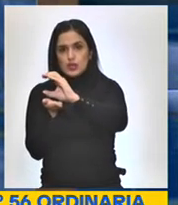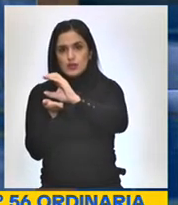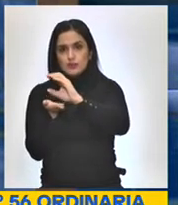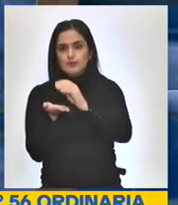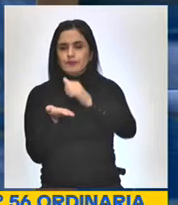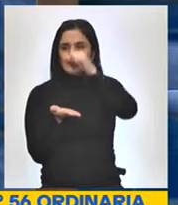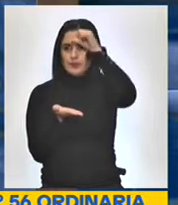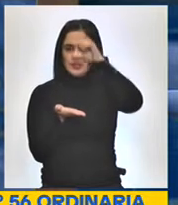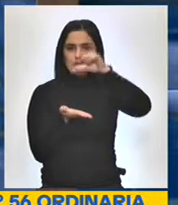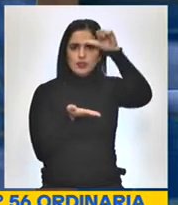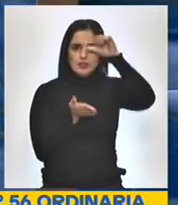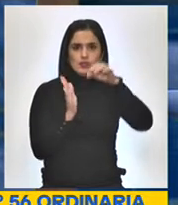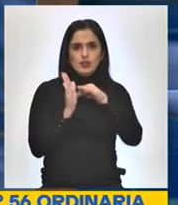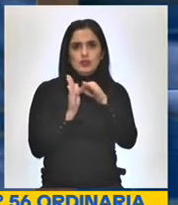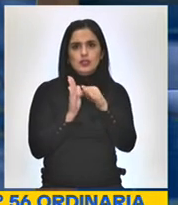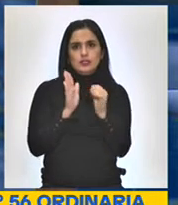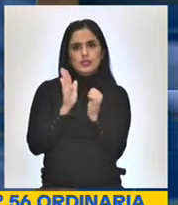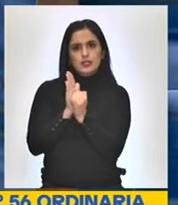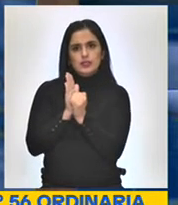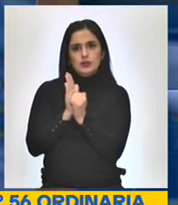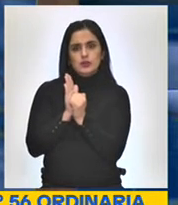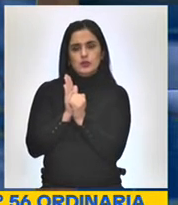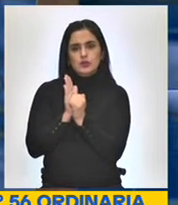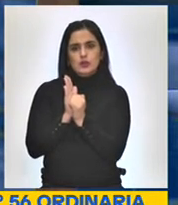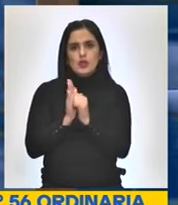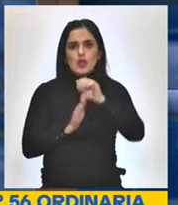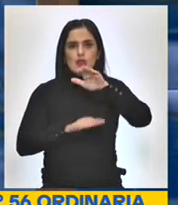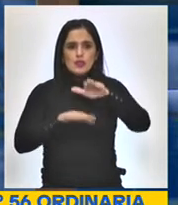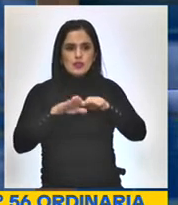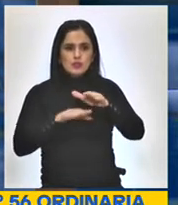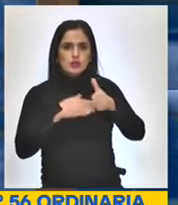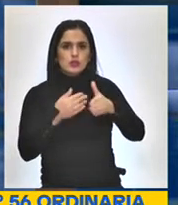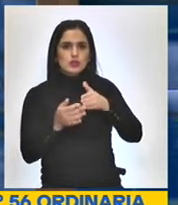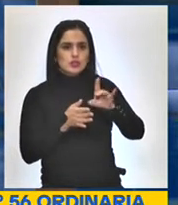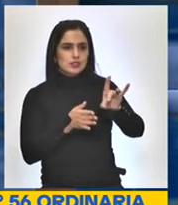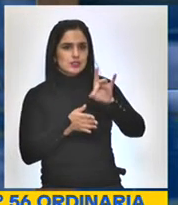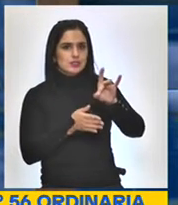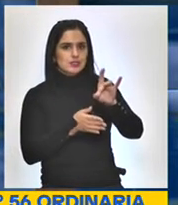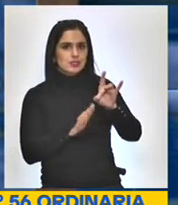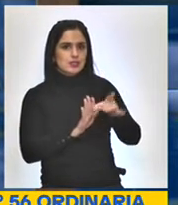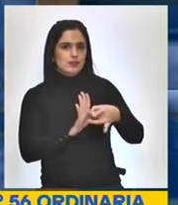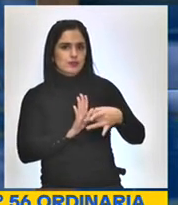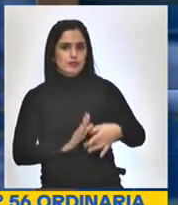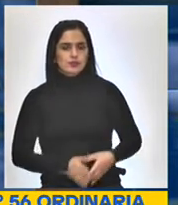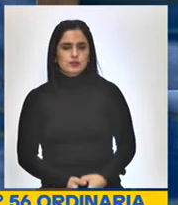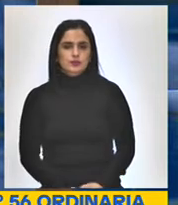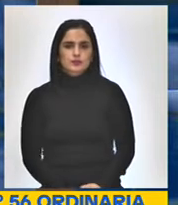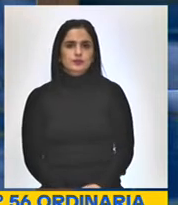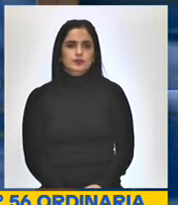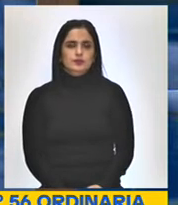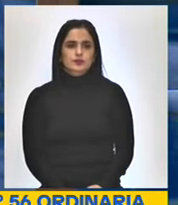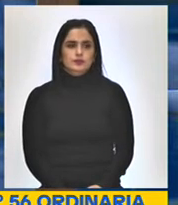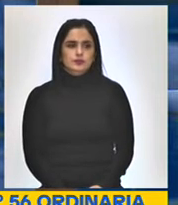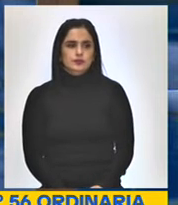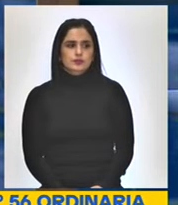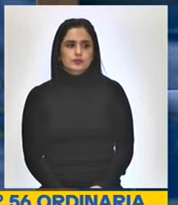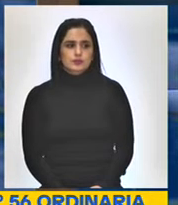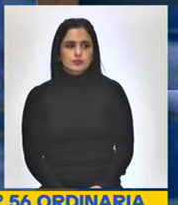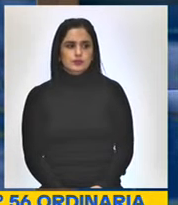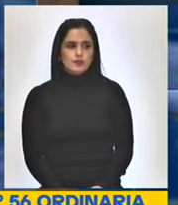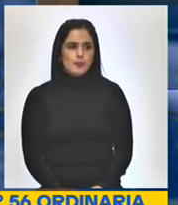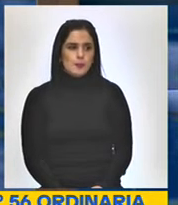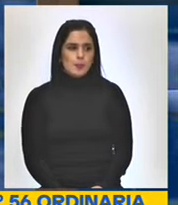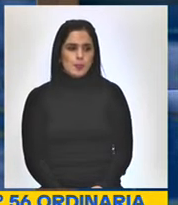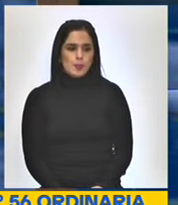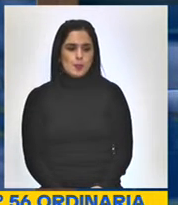las penas señaladas según la oportunidad en que cometa este ilícito. Creo,